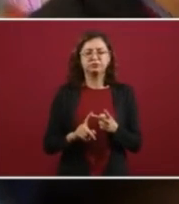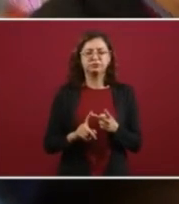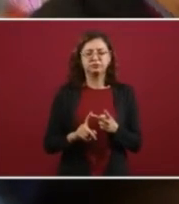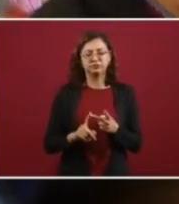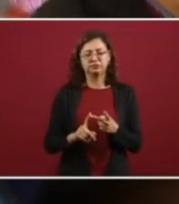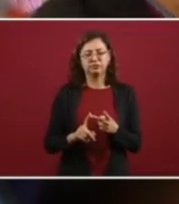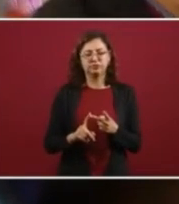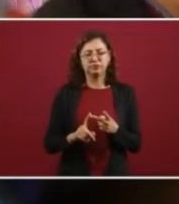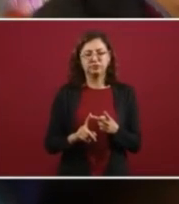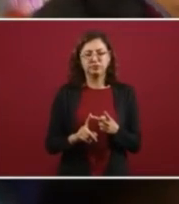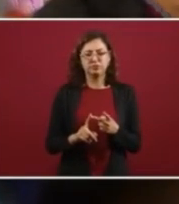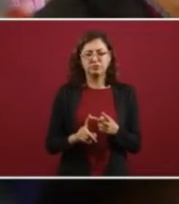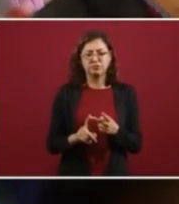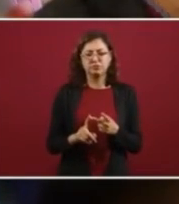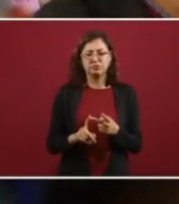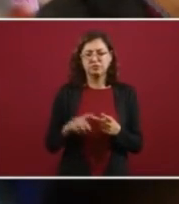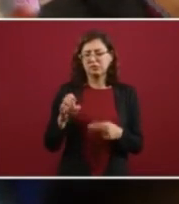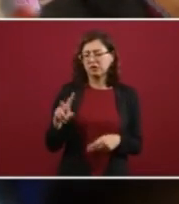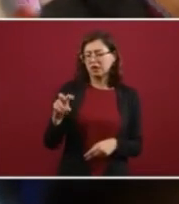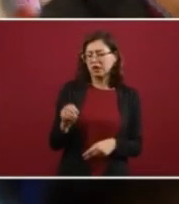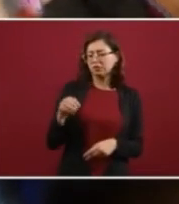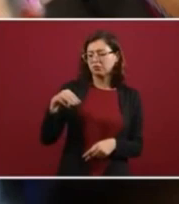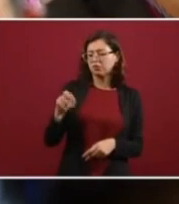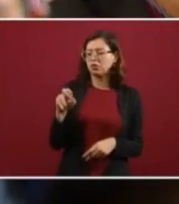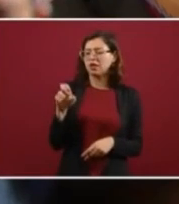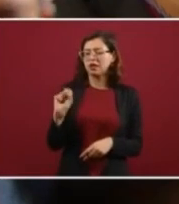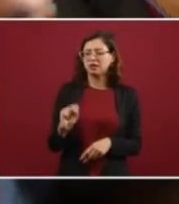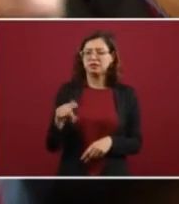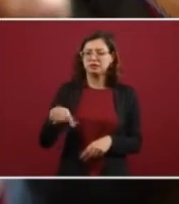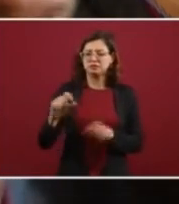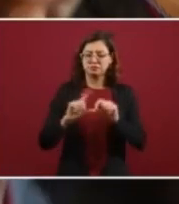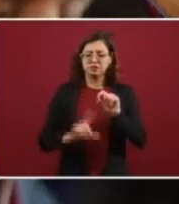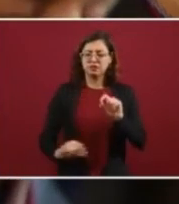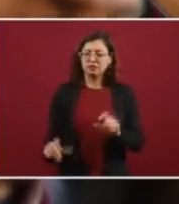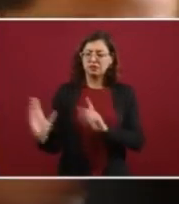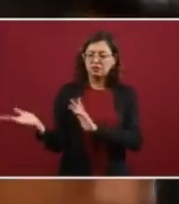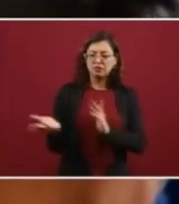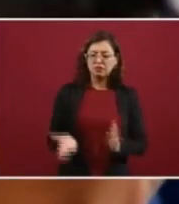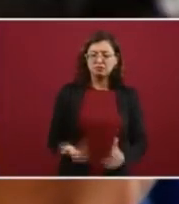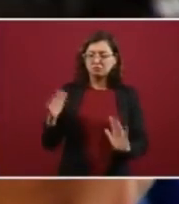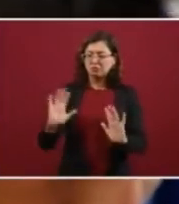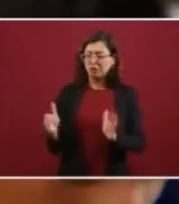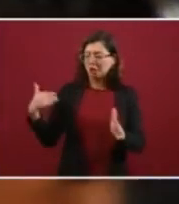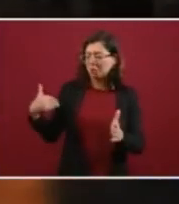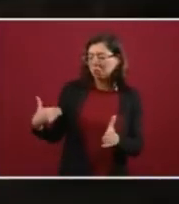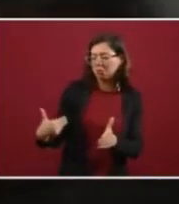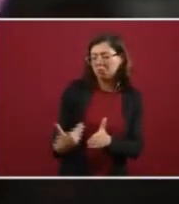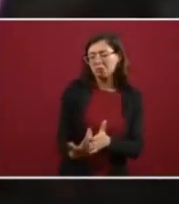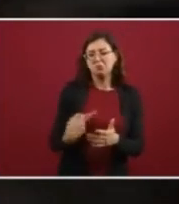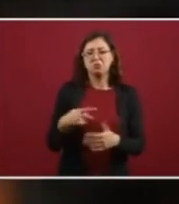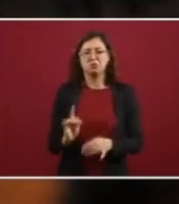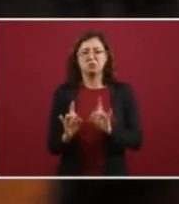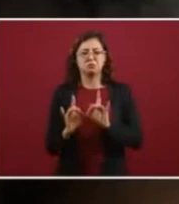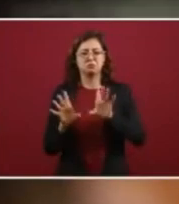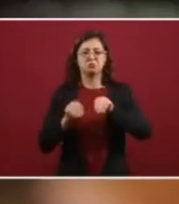en un mensaje dirigido a periodistas heridos sarmientos la actriz y cantante se disculpó dice por mi estupidez y es esperanza